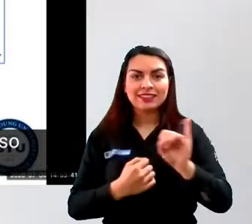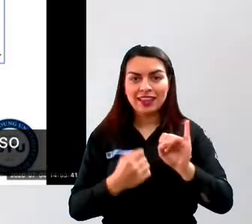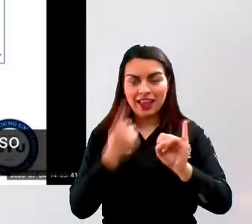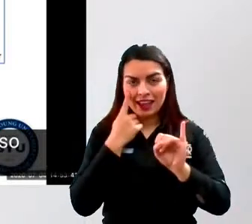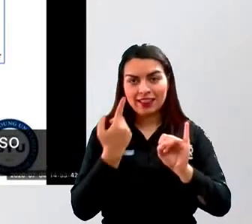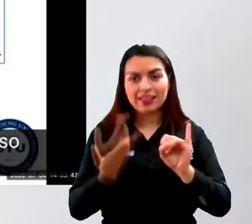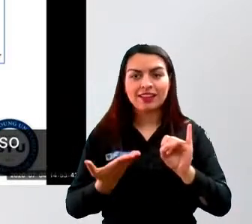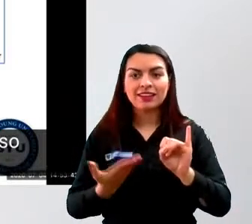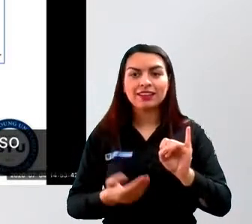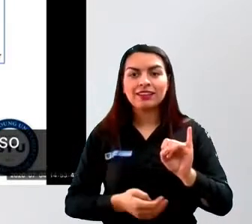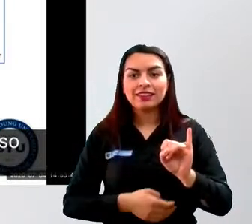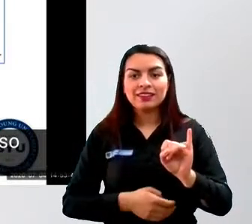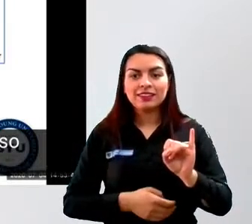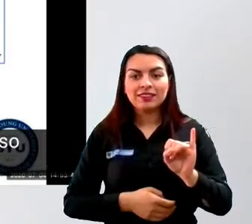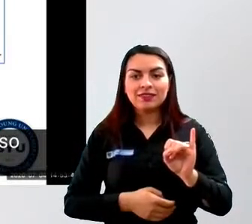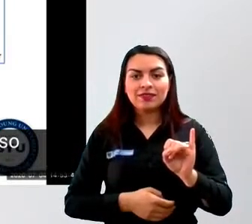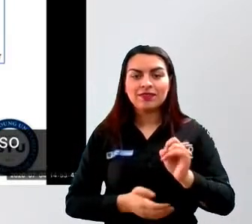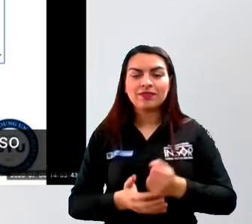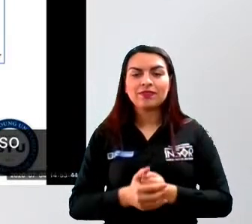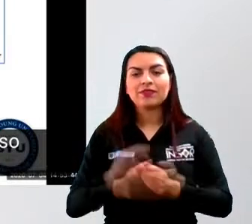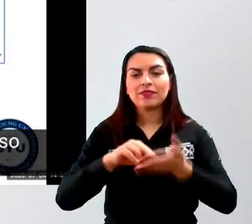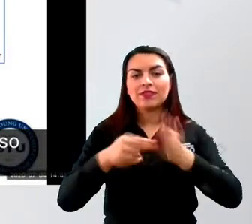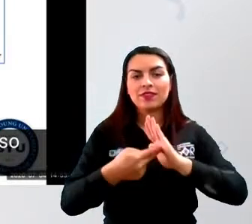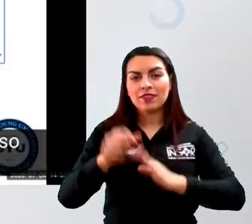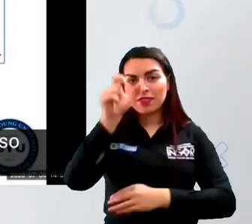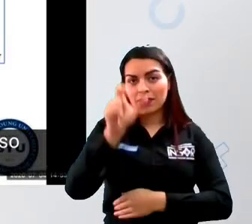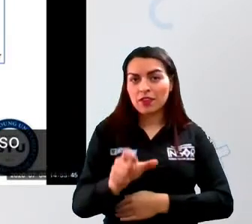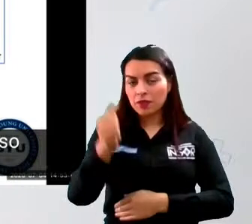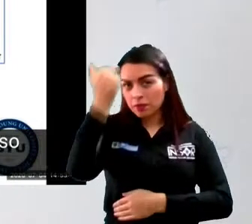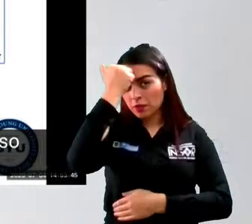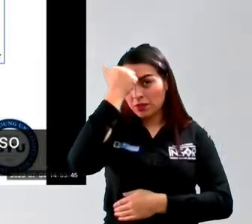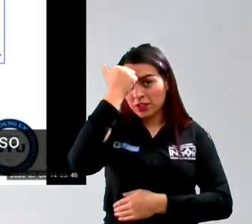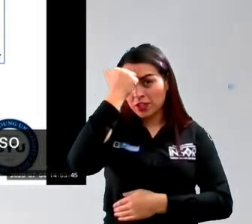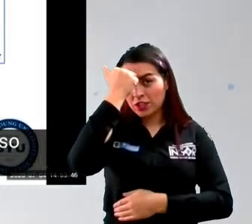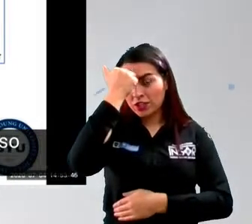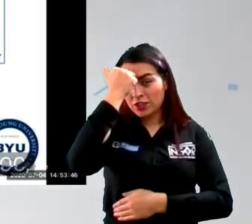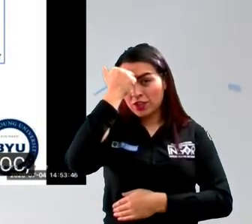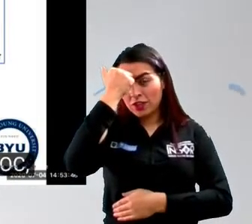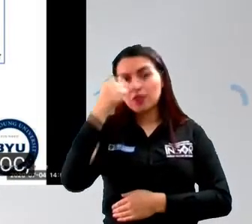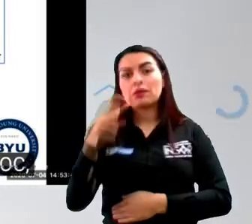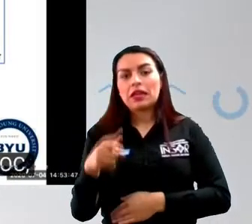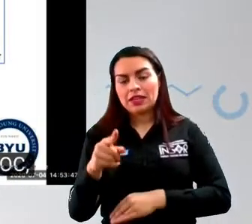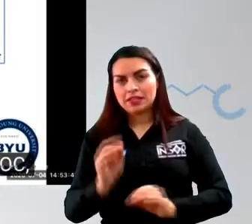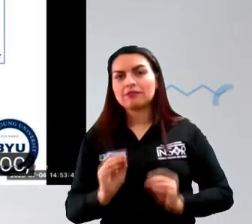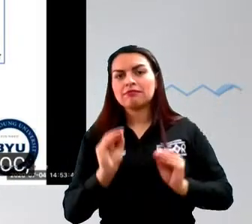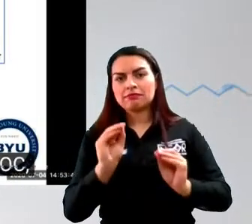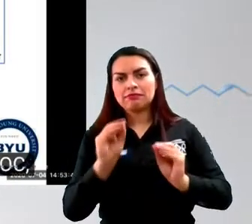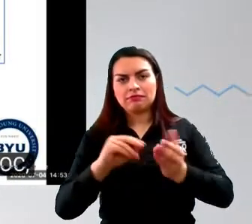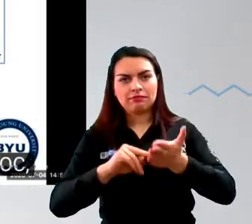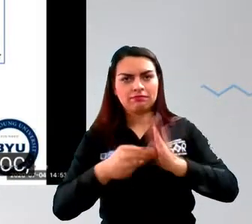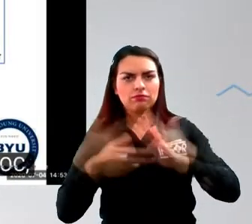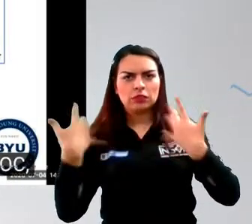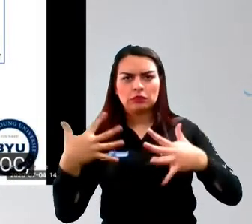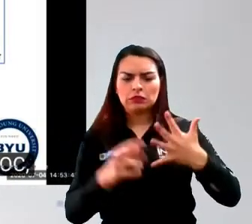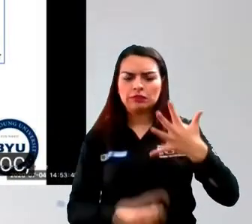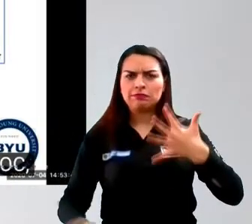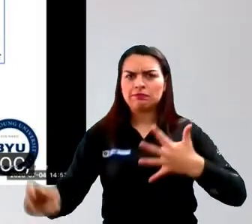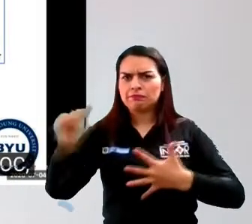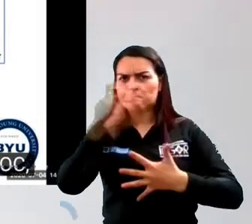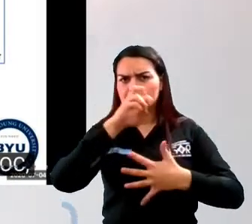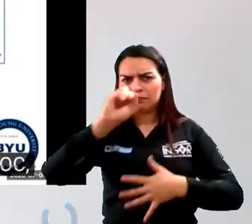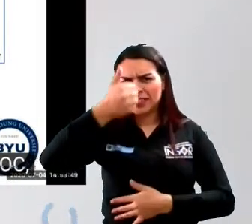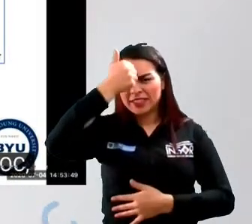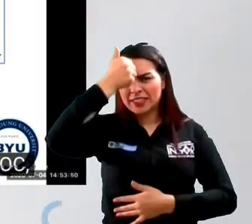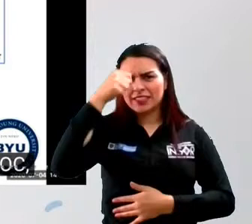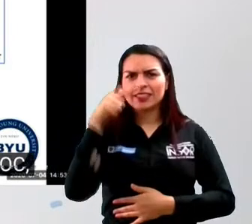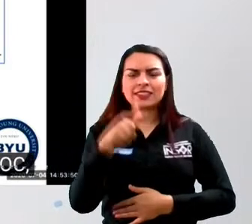tenemos que es dirigido por un profesor quien proporciona un nivel bastante alto de compromiso cognitivo, afectivo y conductual.